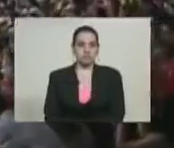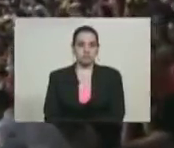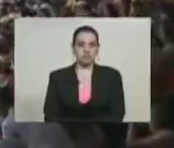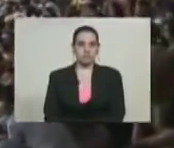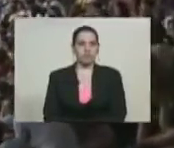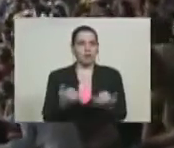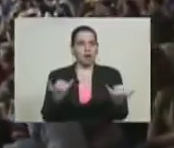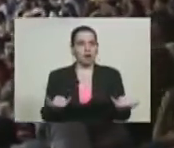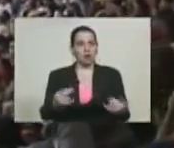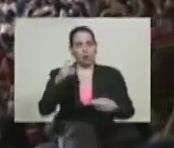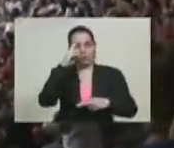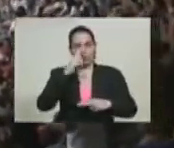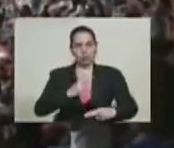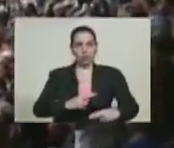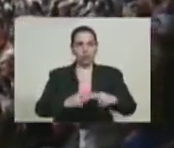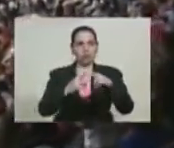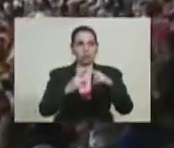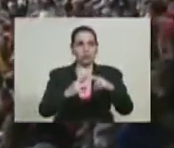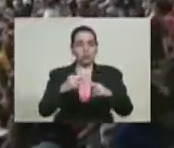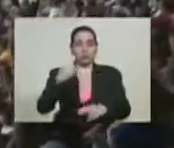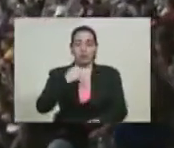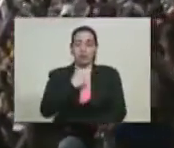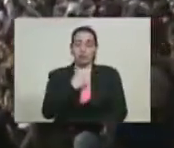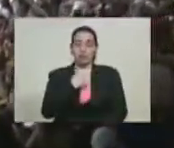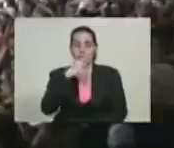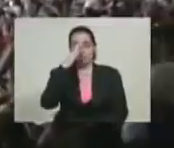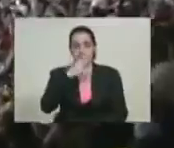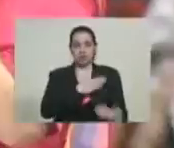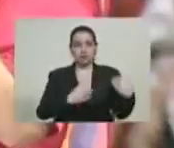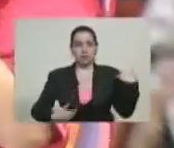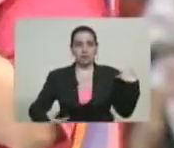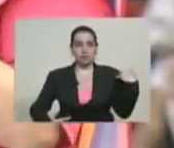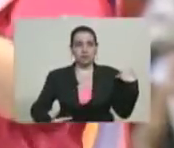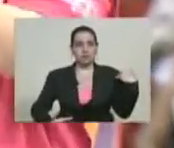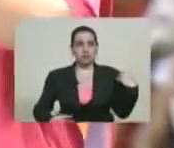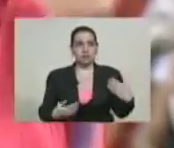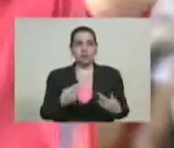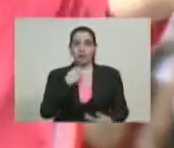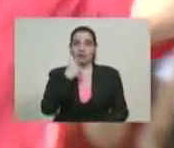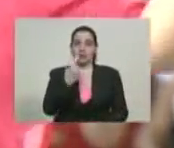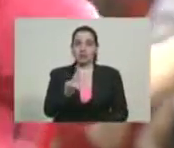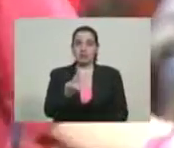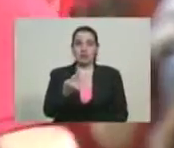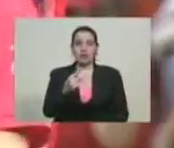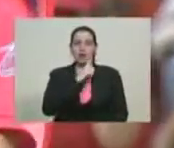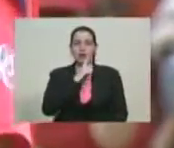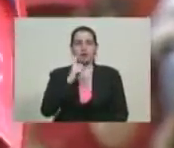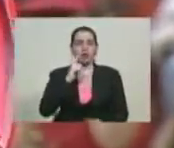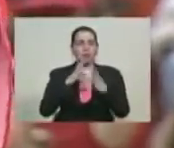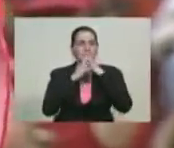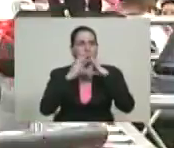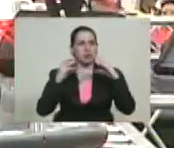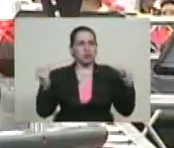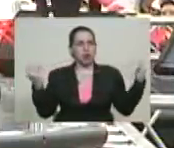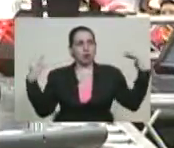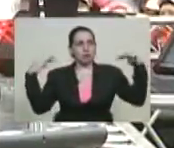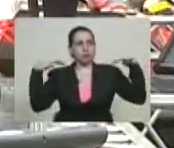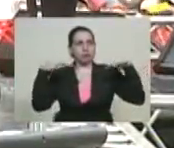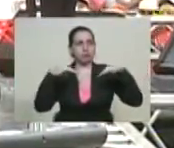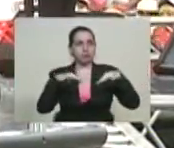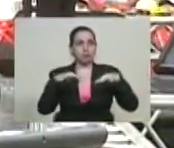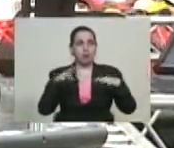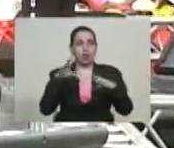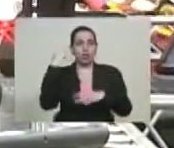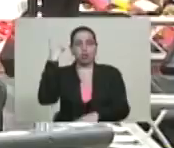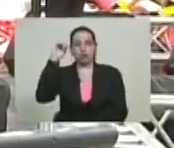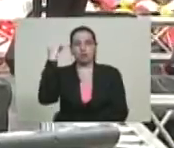Es un honor para mí, presidente, dirigirme en nombre de todos los docentes